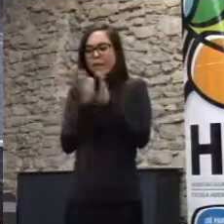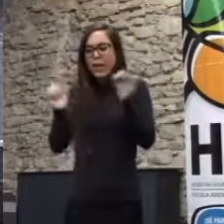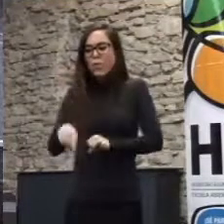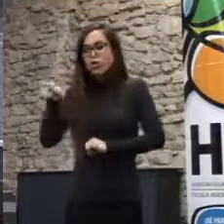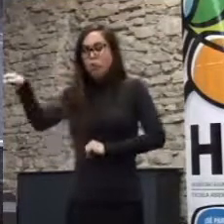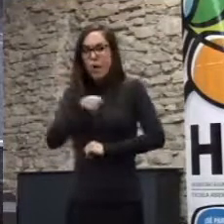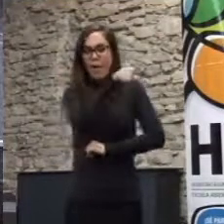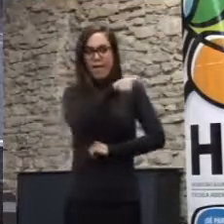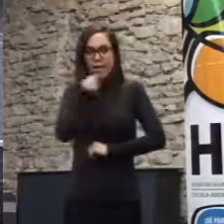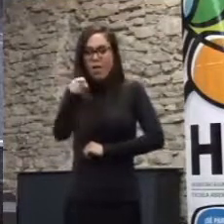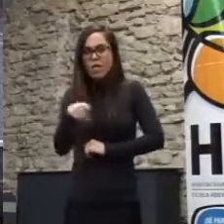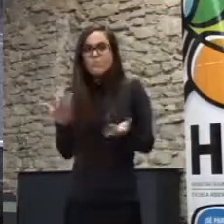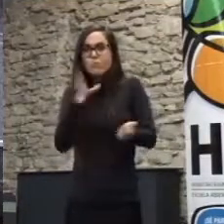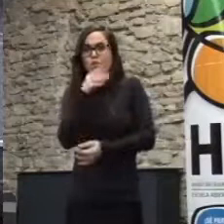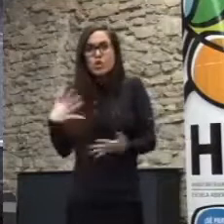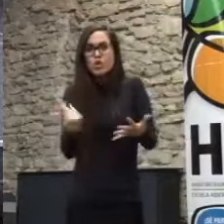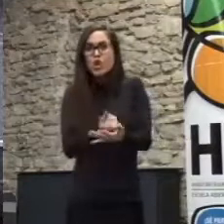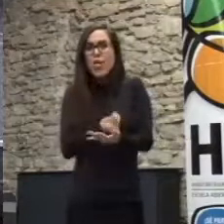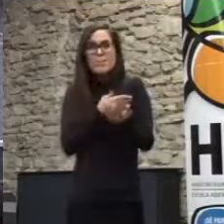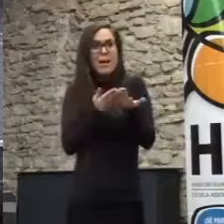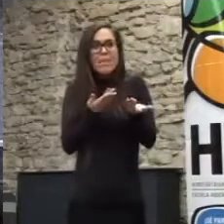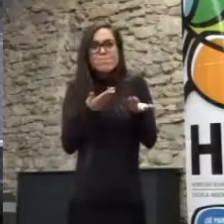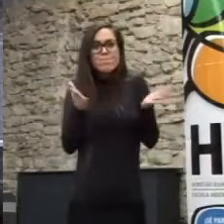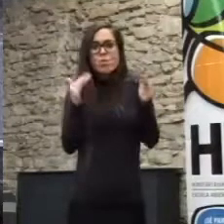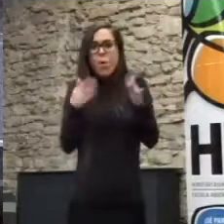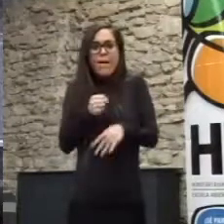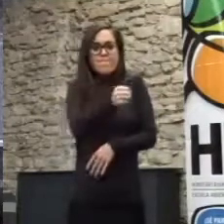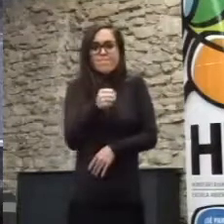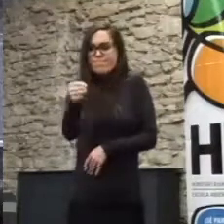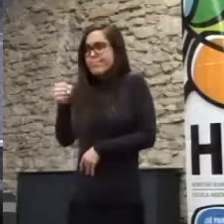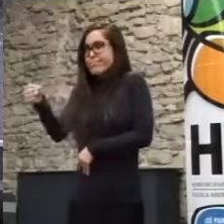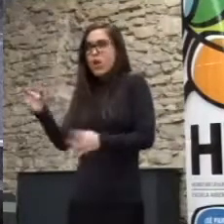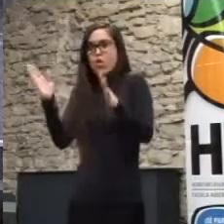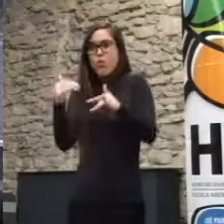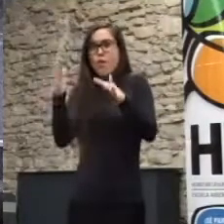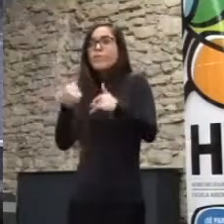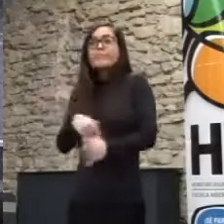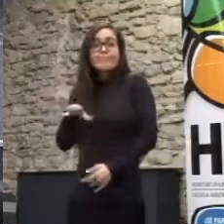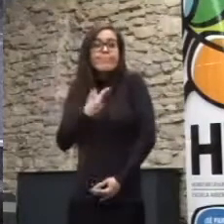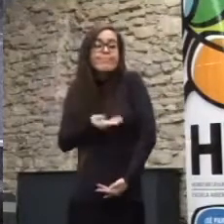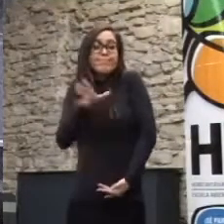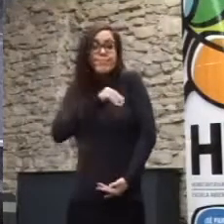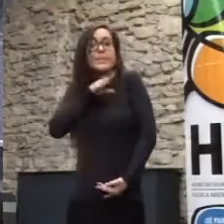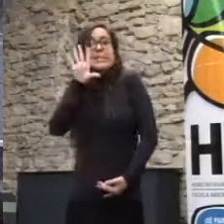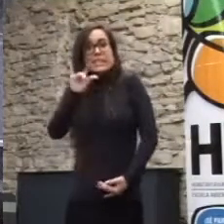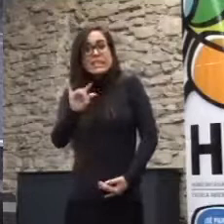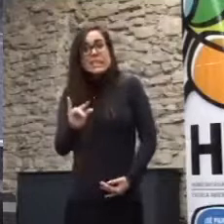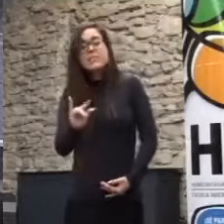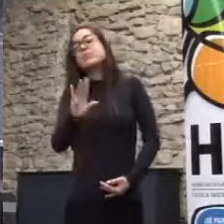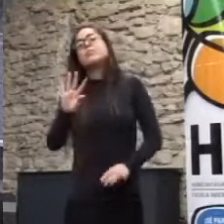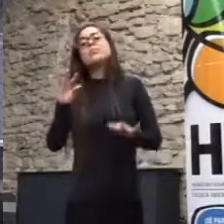hay gente capaz de cubrir todas. Es así, es triste. O sea, medios de comunicación, que en teoría son